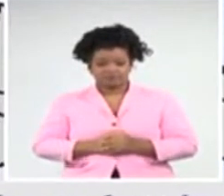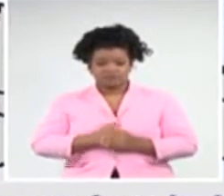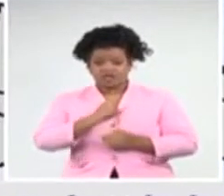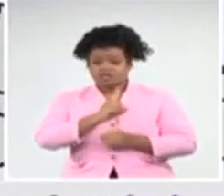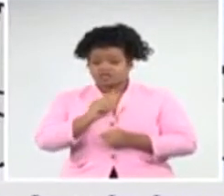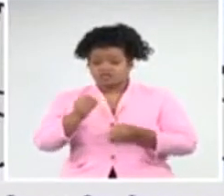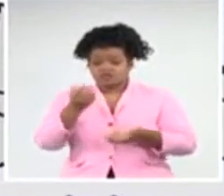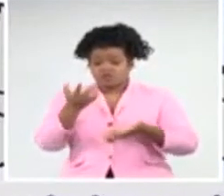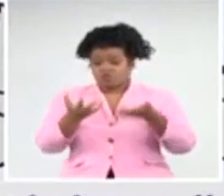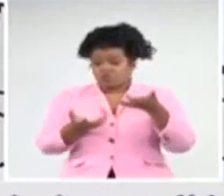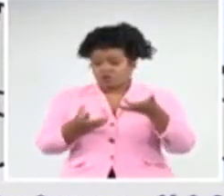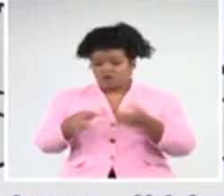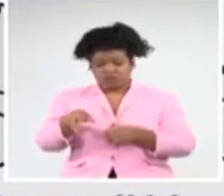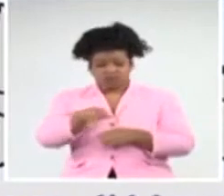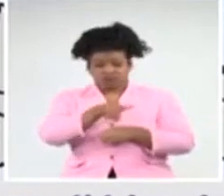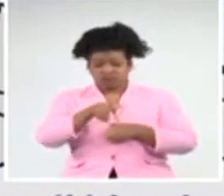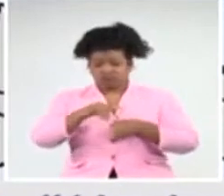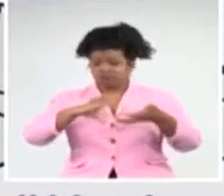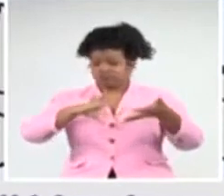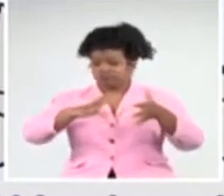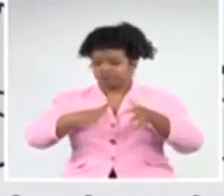igualmente, muy compleja,